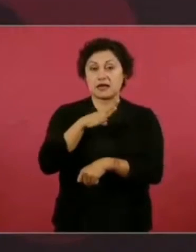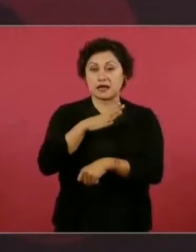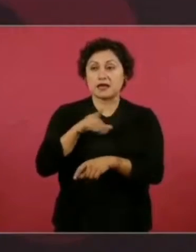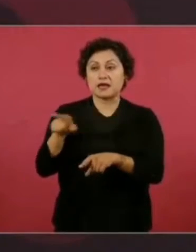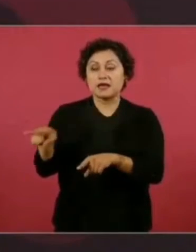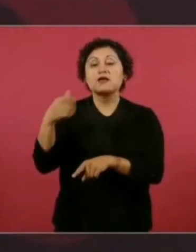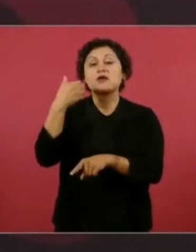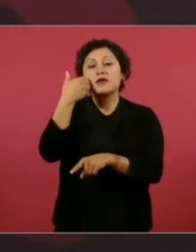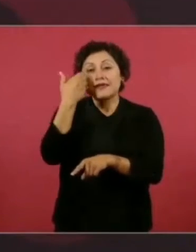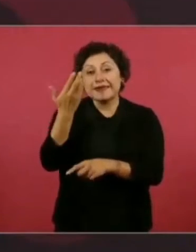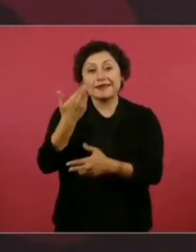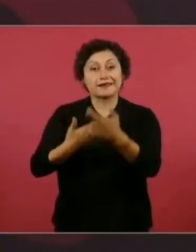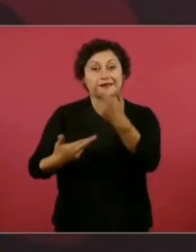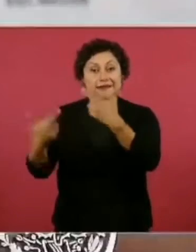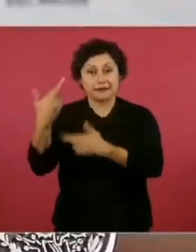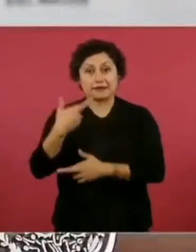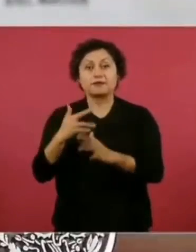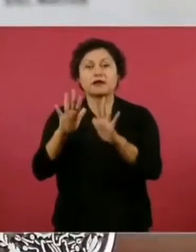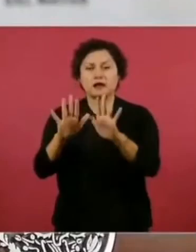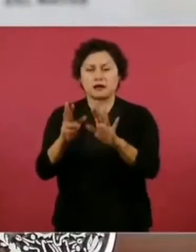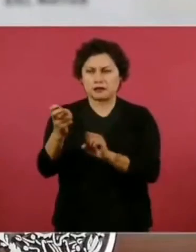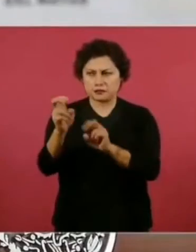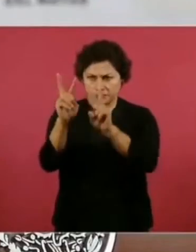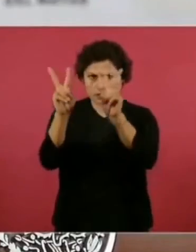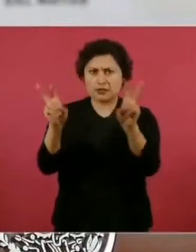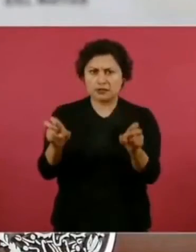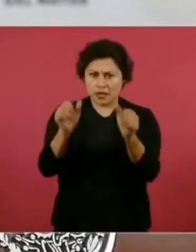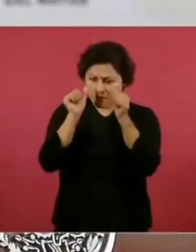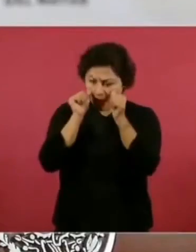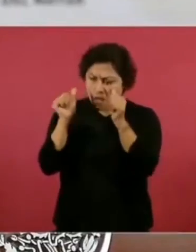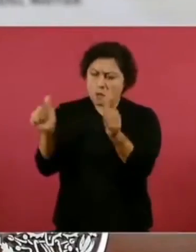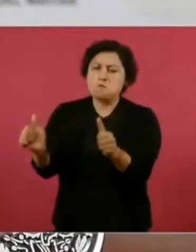eso, estamos atendiéndolos